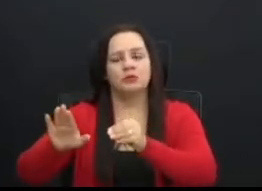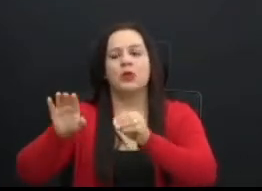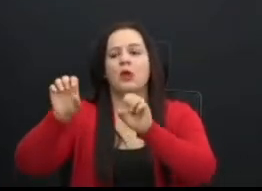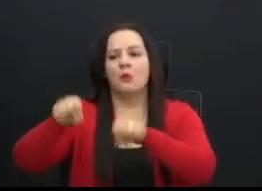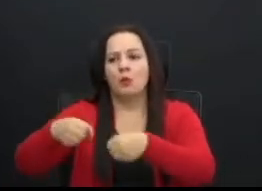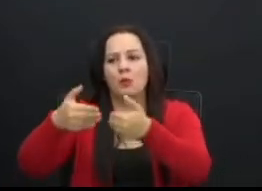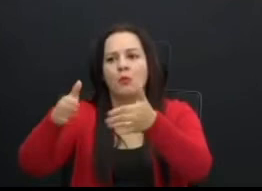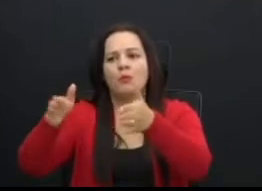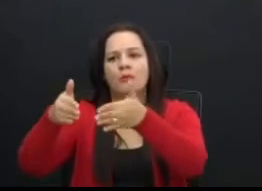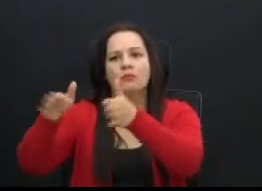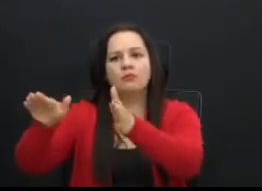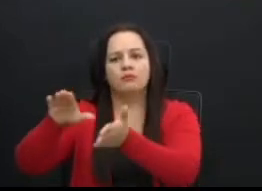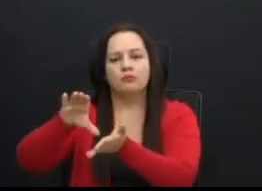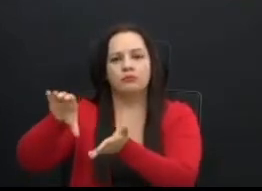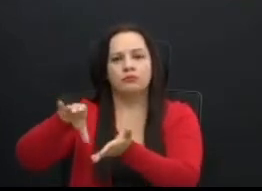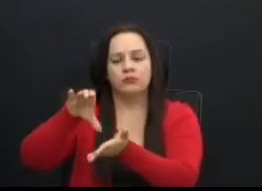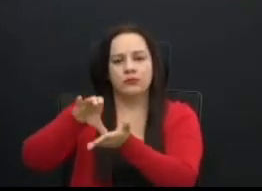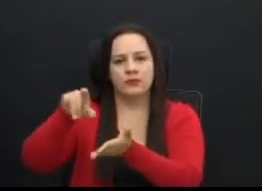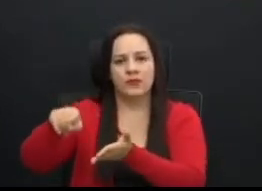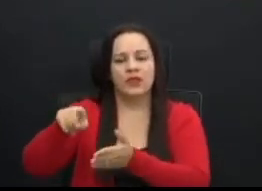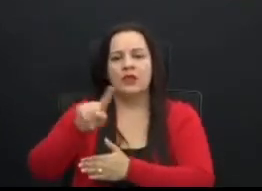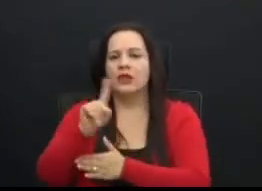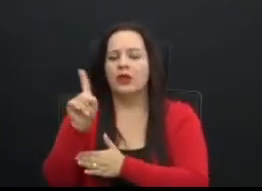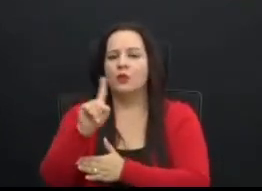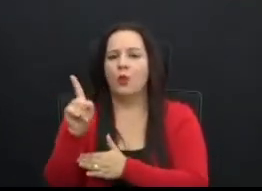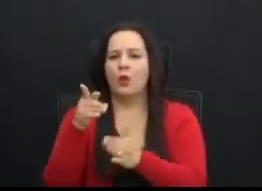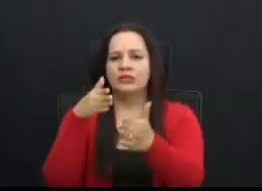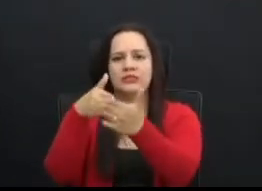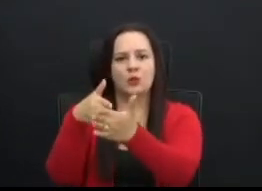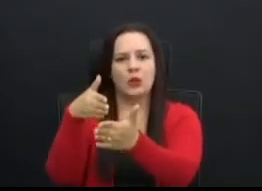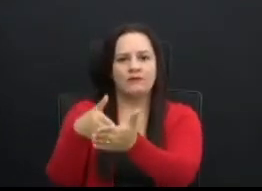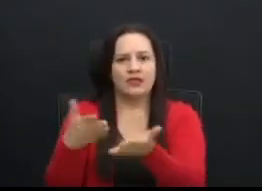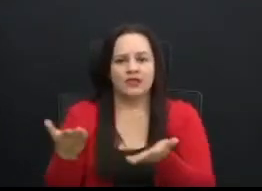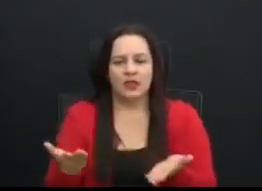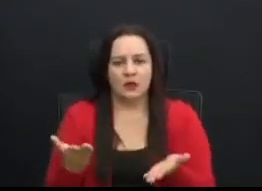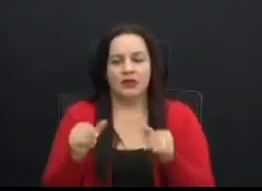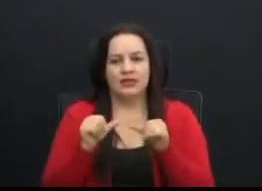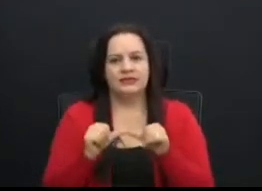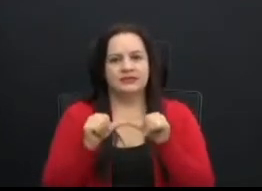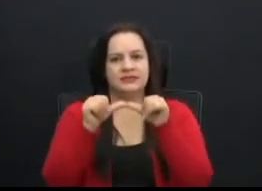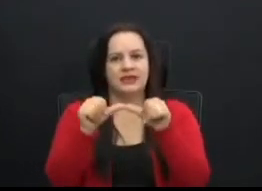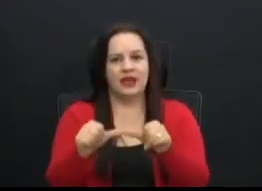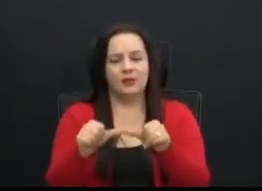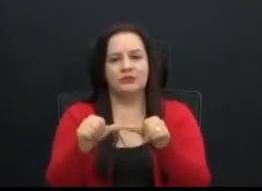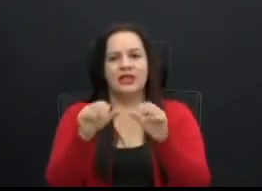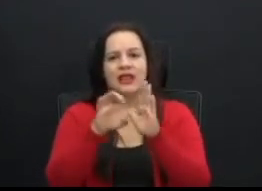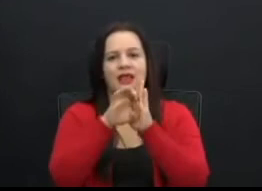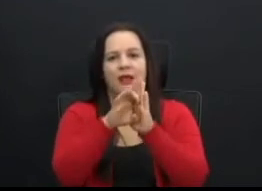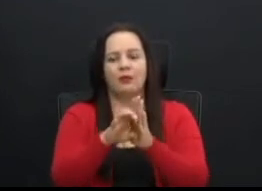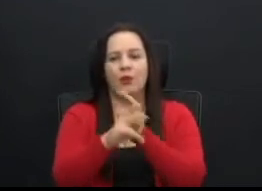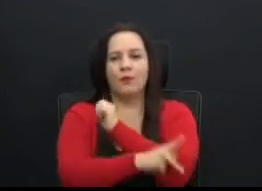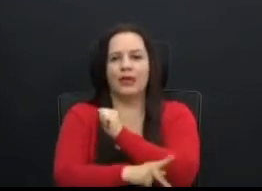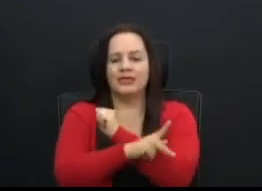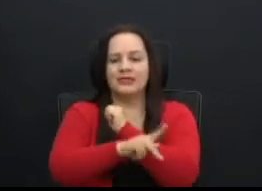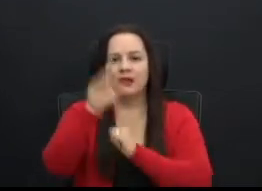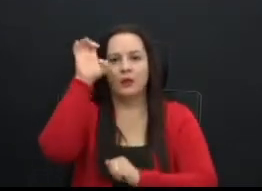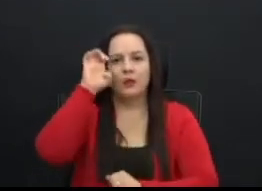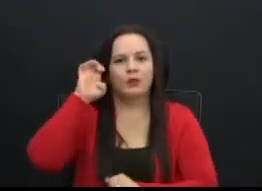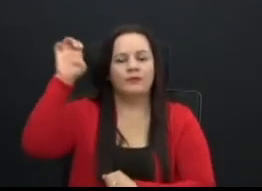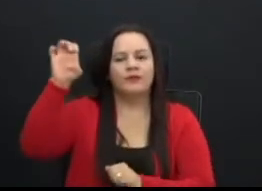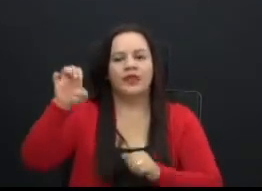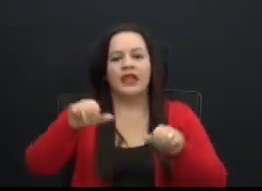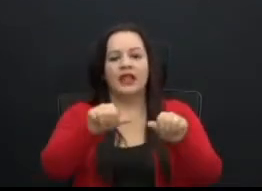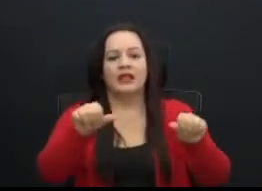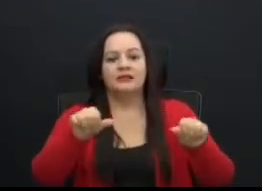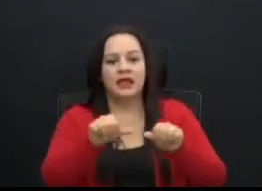progresivamente los cantones que no han sido tan afectados. Sigamos el ejemplo de los países europeos, donde las zonas